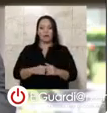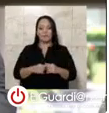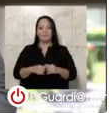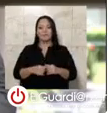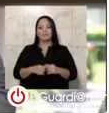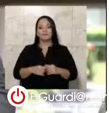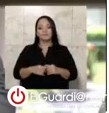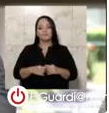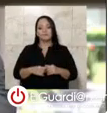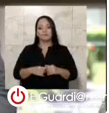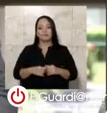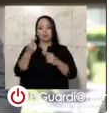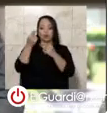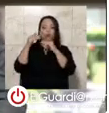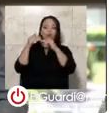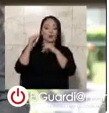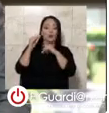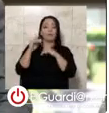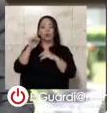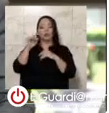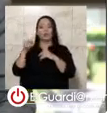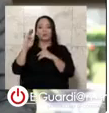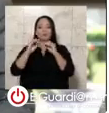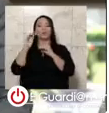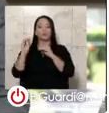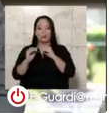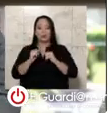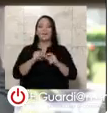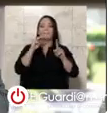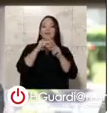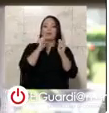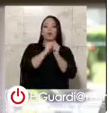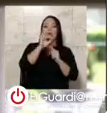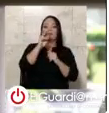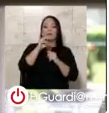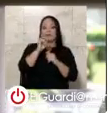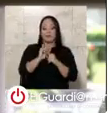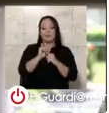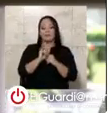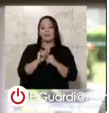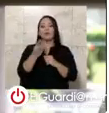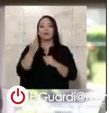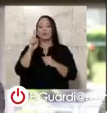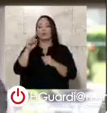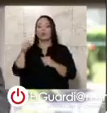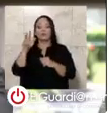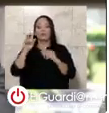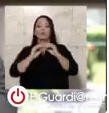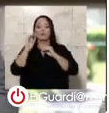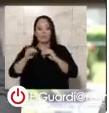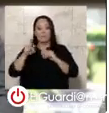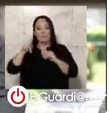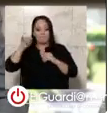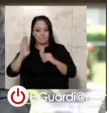a tener un superávit primario de 1.7%. La meta con el Fondo Monetario Internacional es 1.3% del